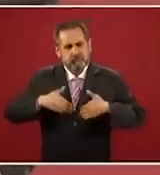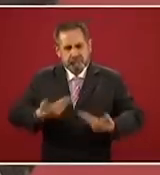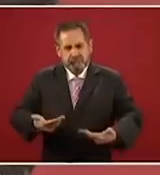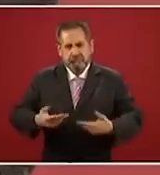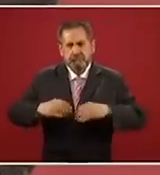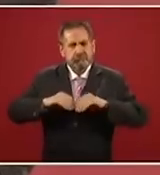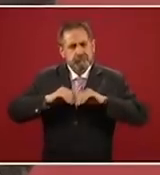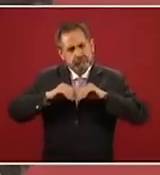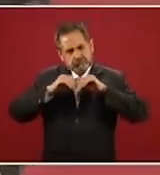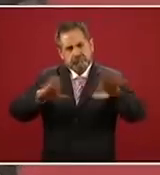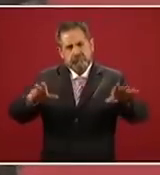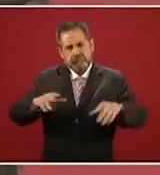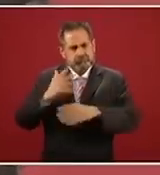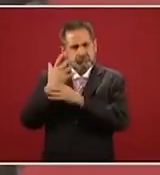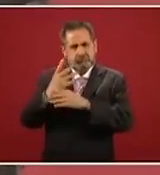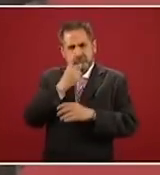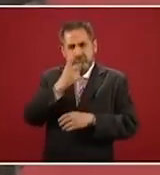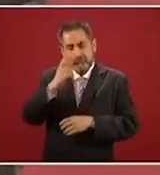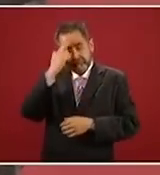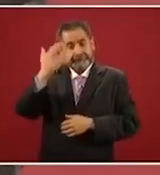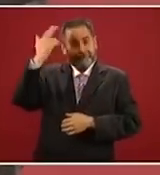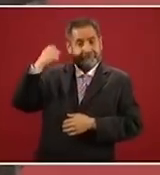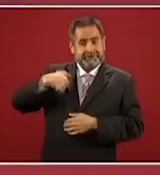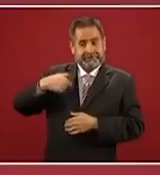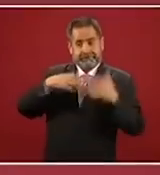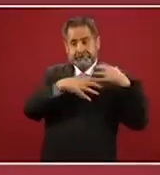mi toma de posición,